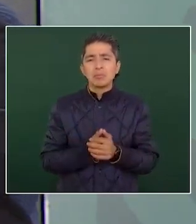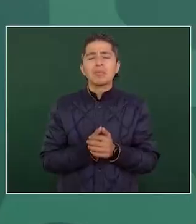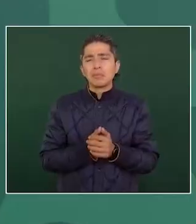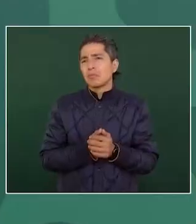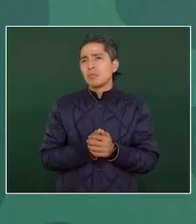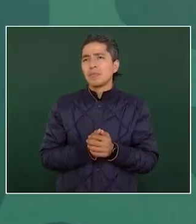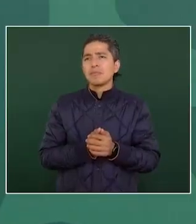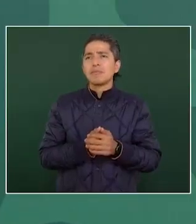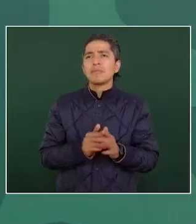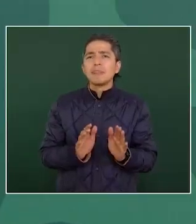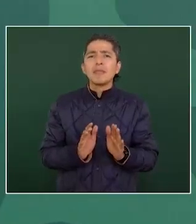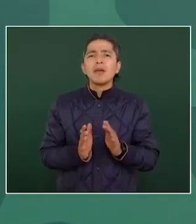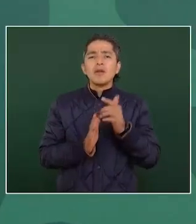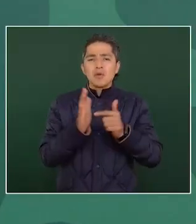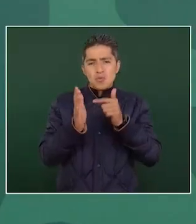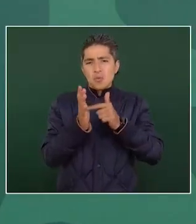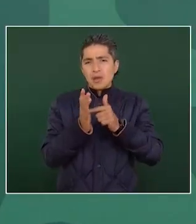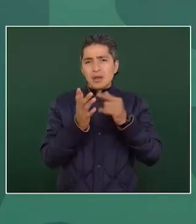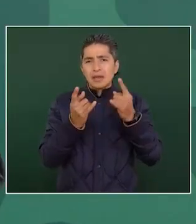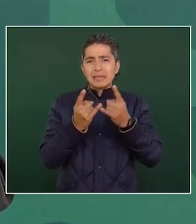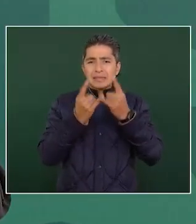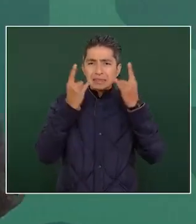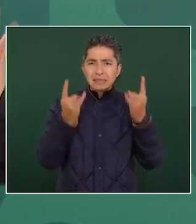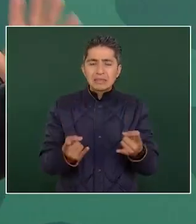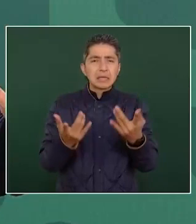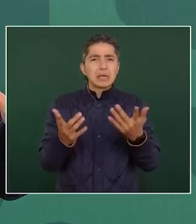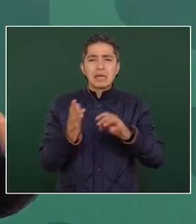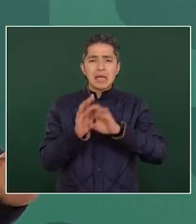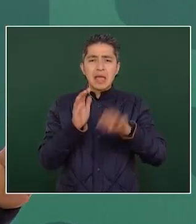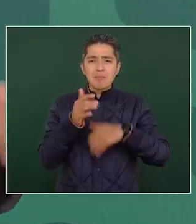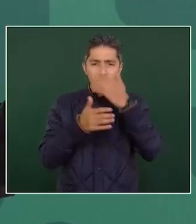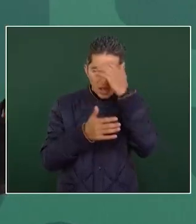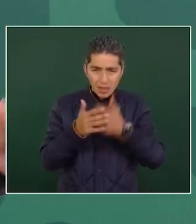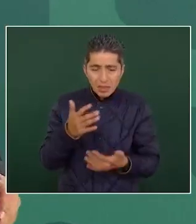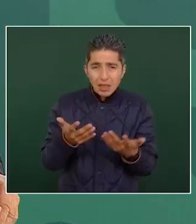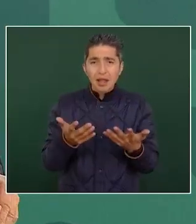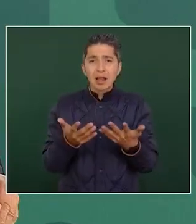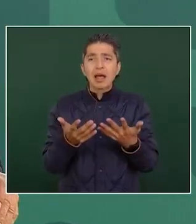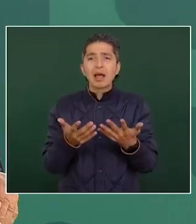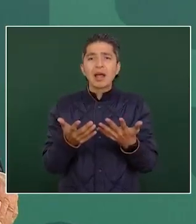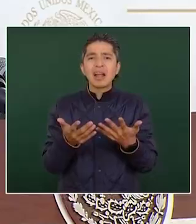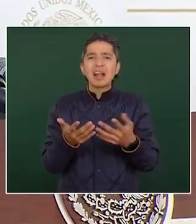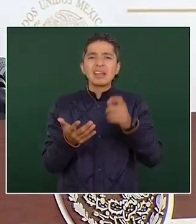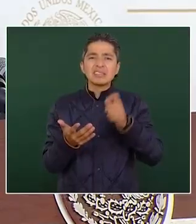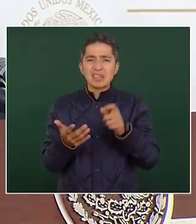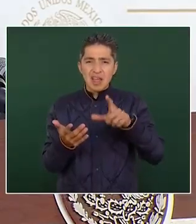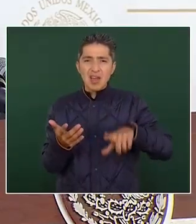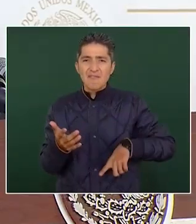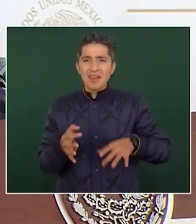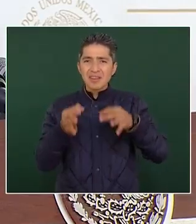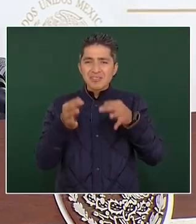sitios históricos, la catedral, el Palacio Nacional,